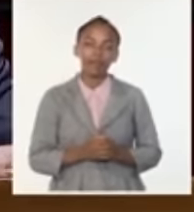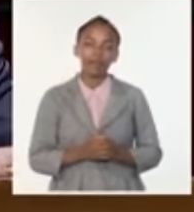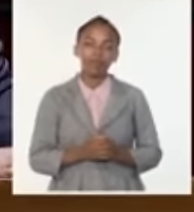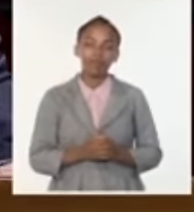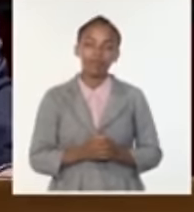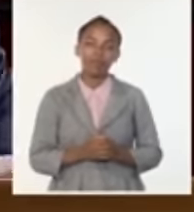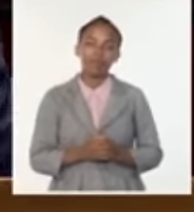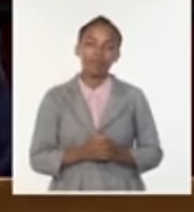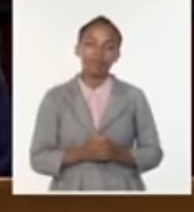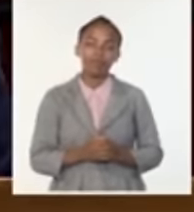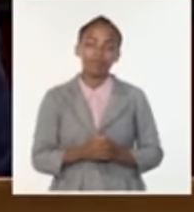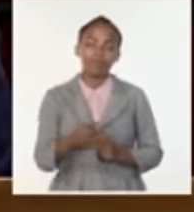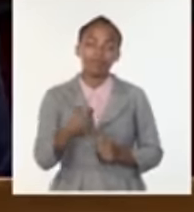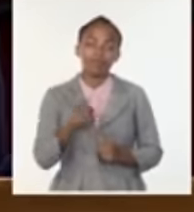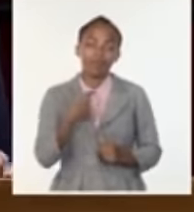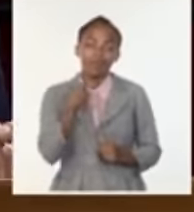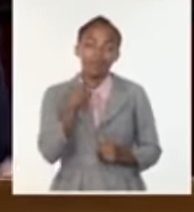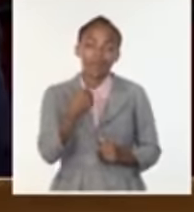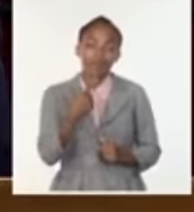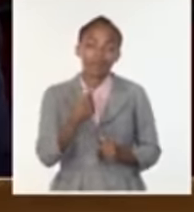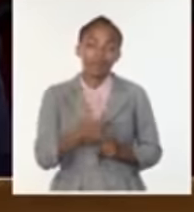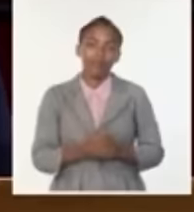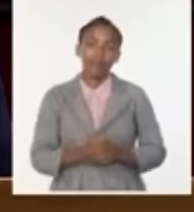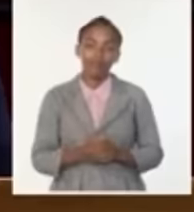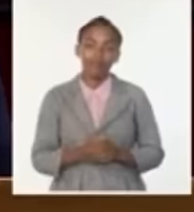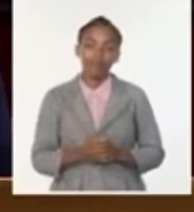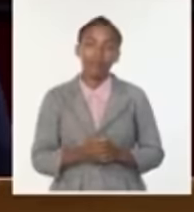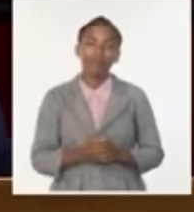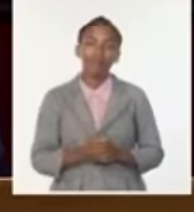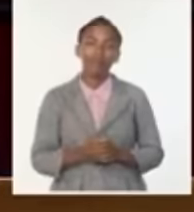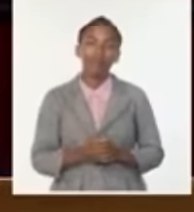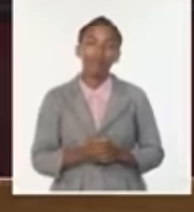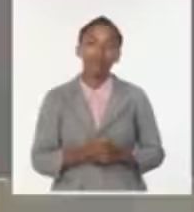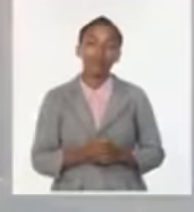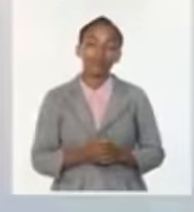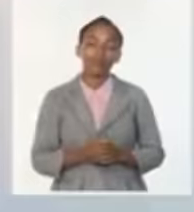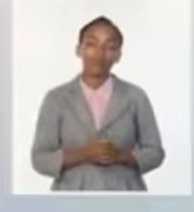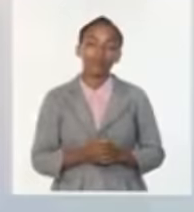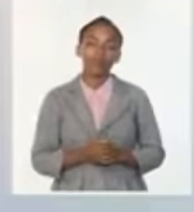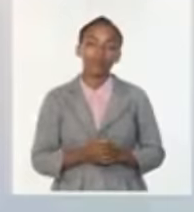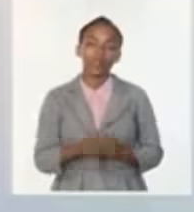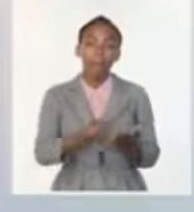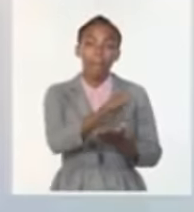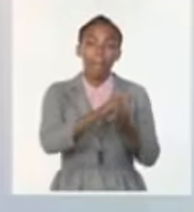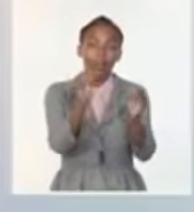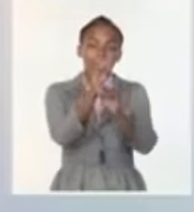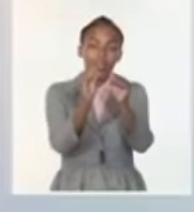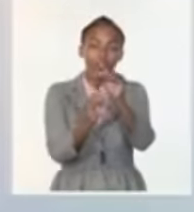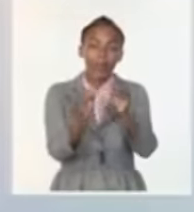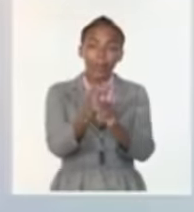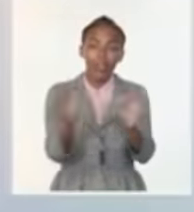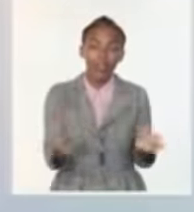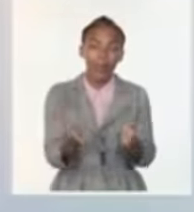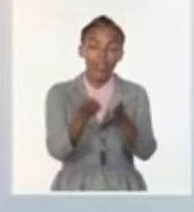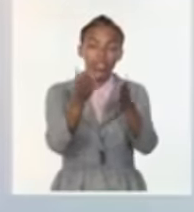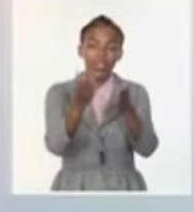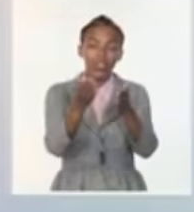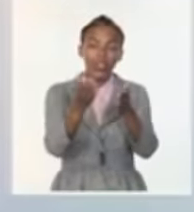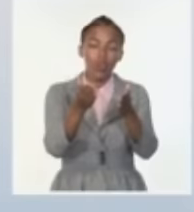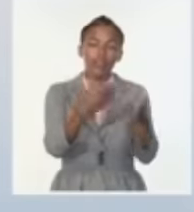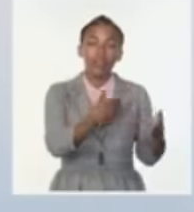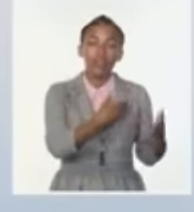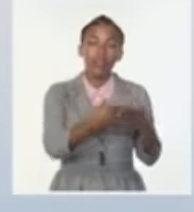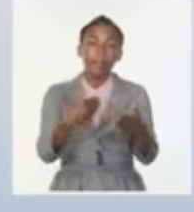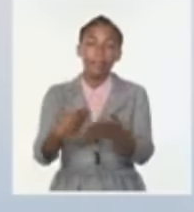Y yo concluyo, la implementación del perfeccionamiento de los diferentes actores económicos y las relaciones entre